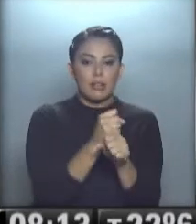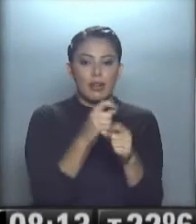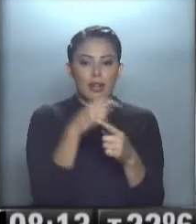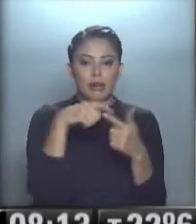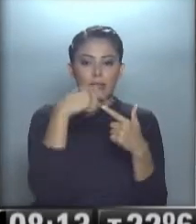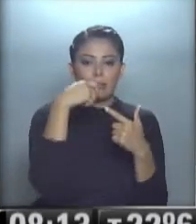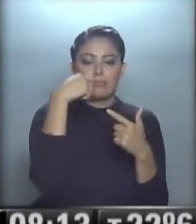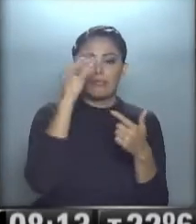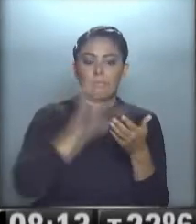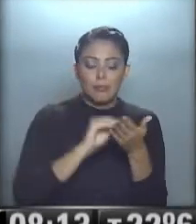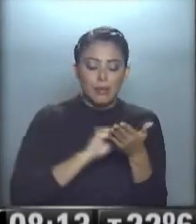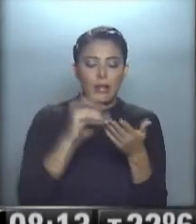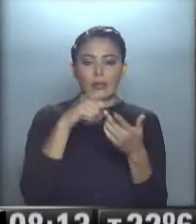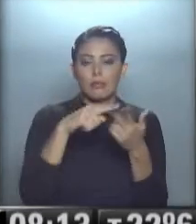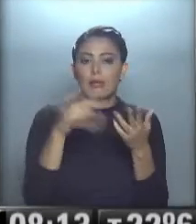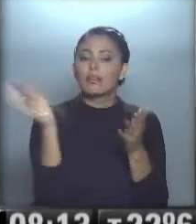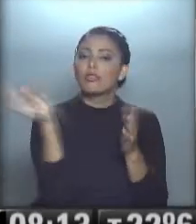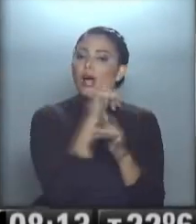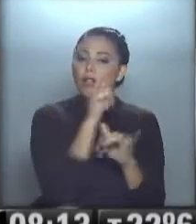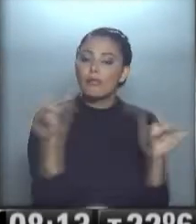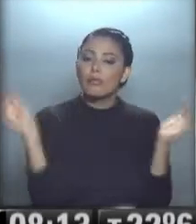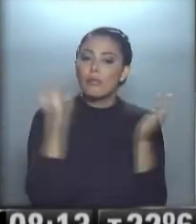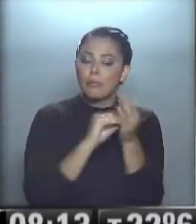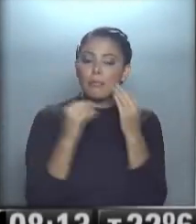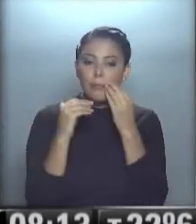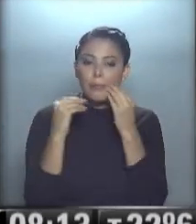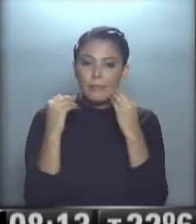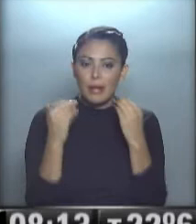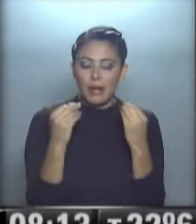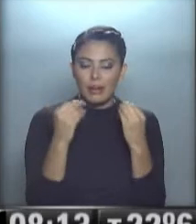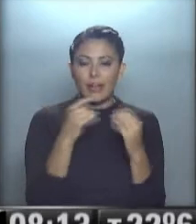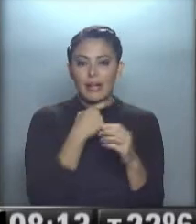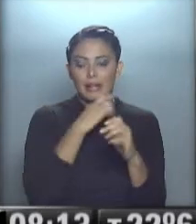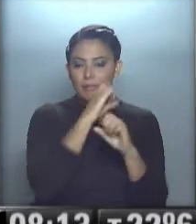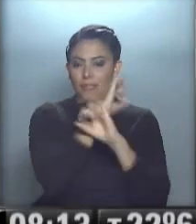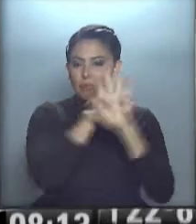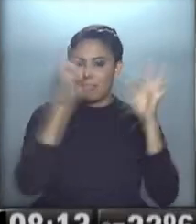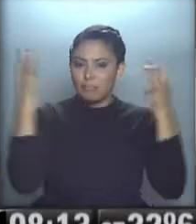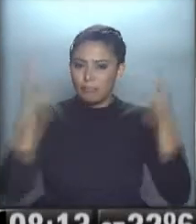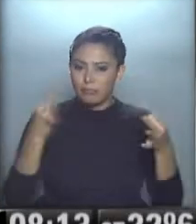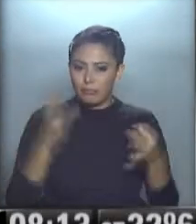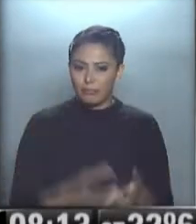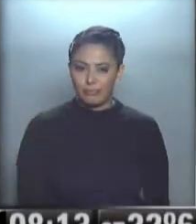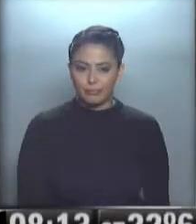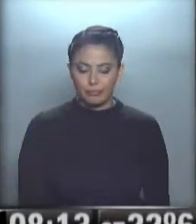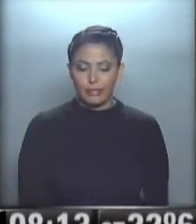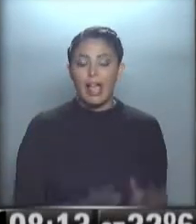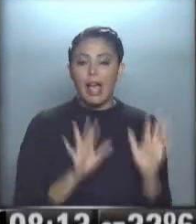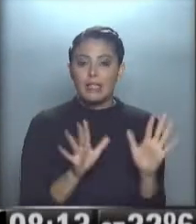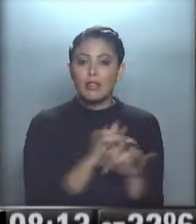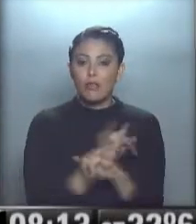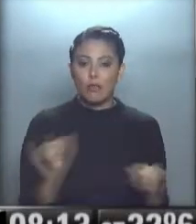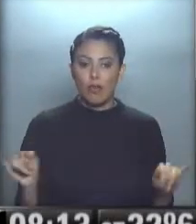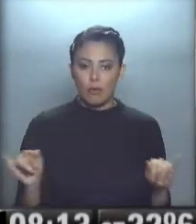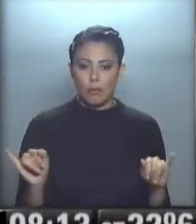dependencia, o sea, información agregada a los efectos de tener transparencia en el sistema. Esa es la